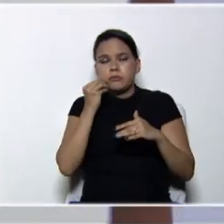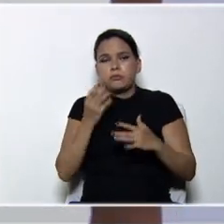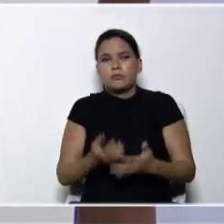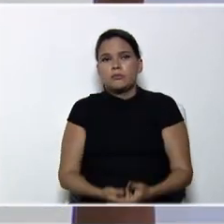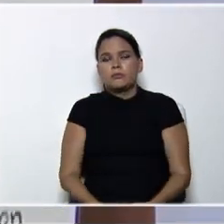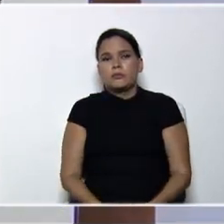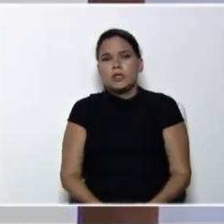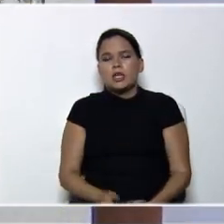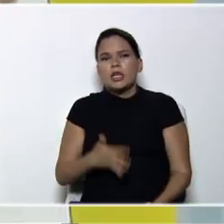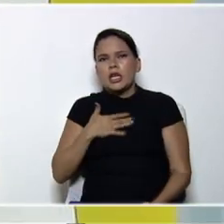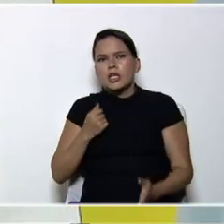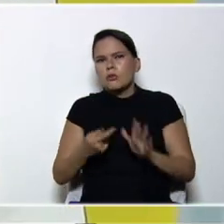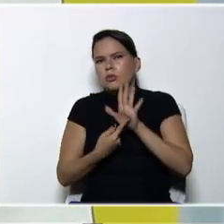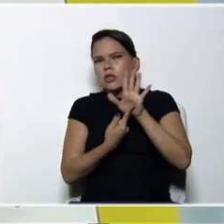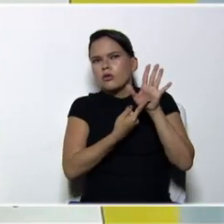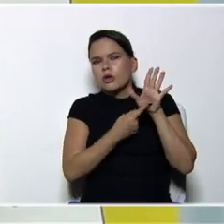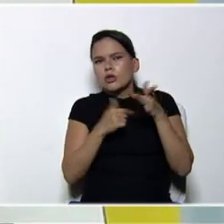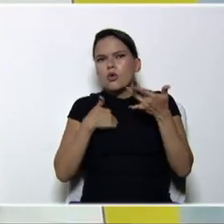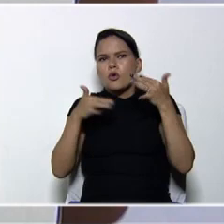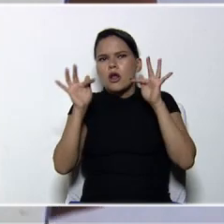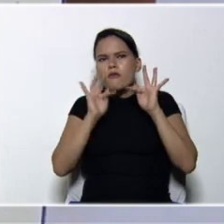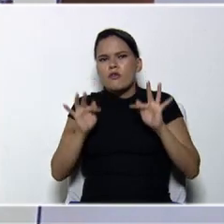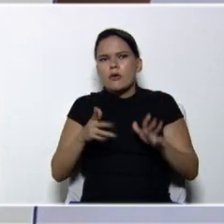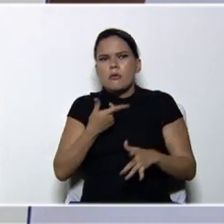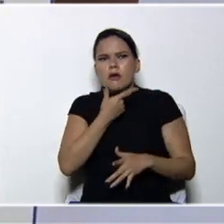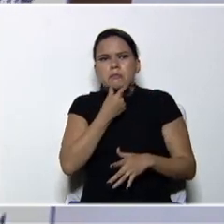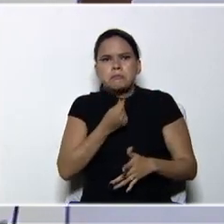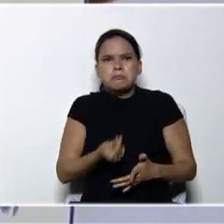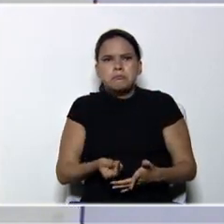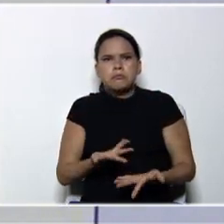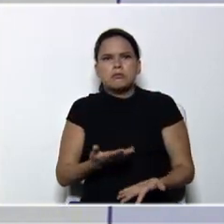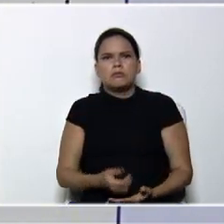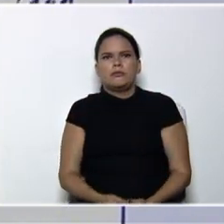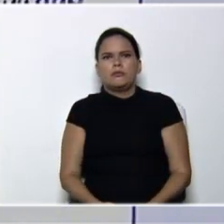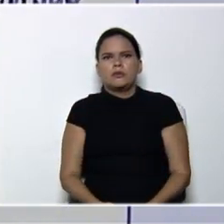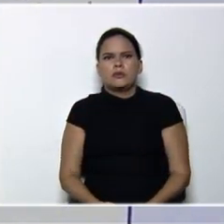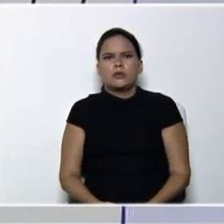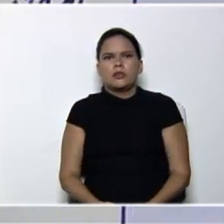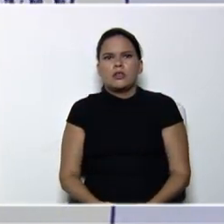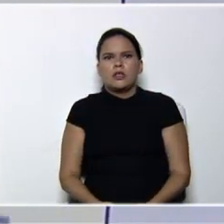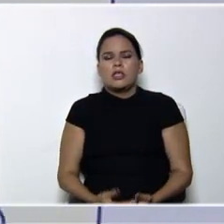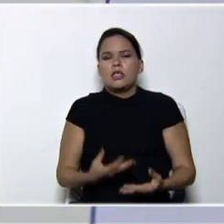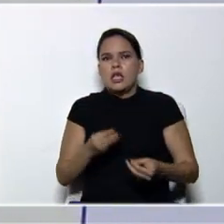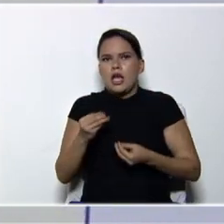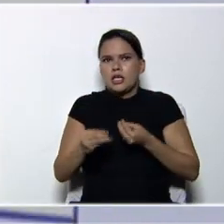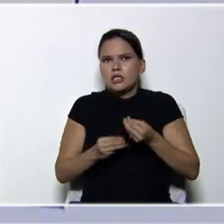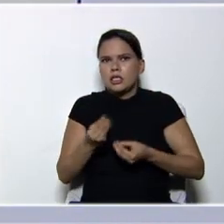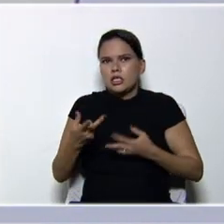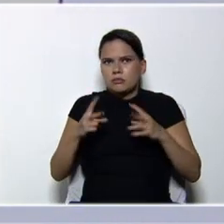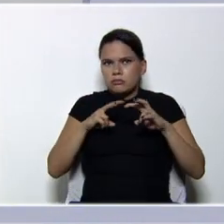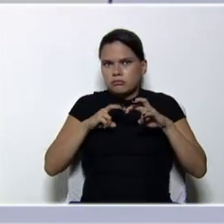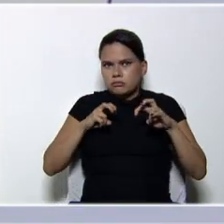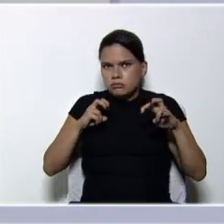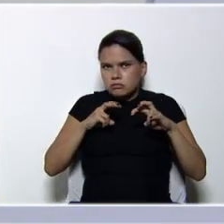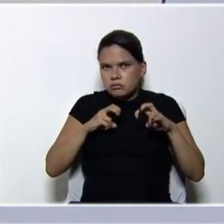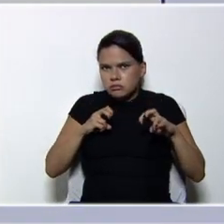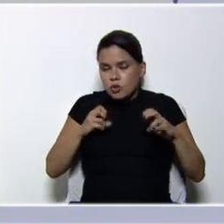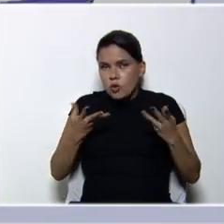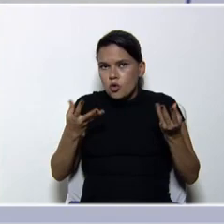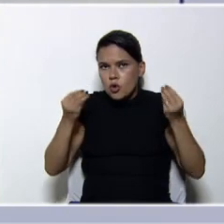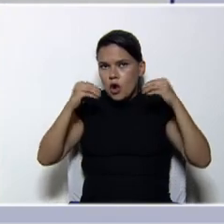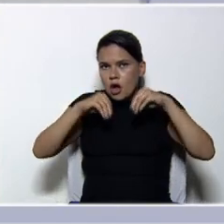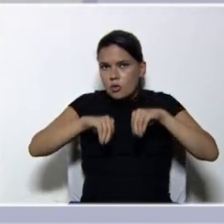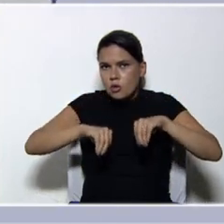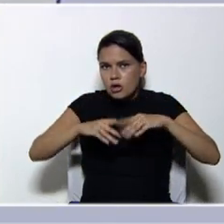mostrar con esto? Fíjense que es una manera muy simple de abordar esa investigación, es decir, unos acuerdos